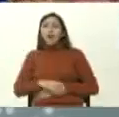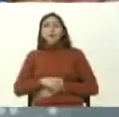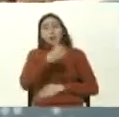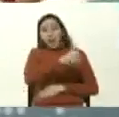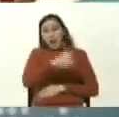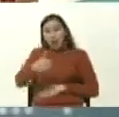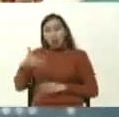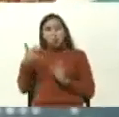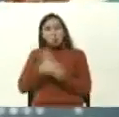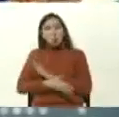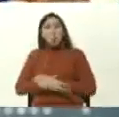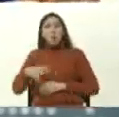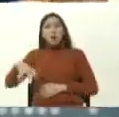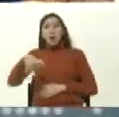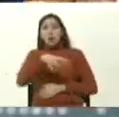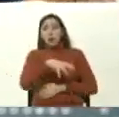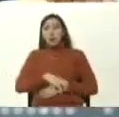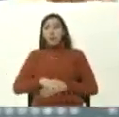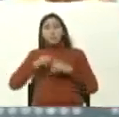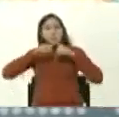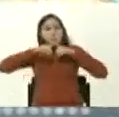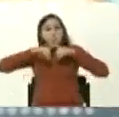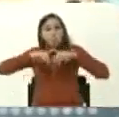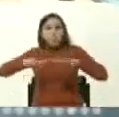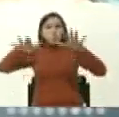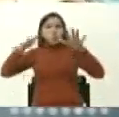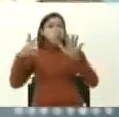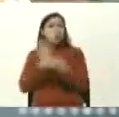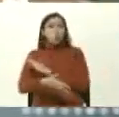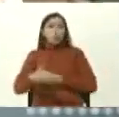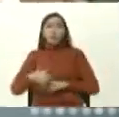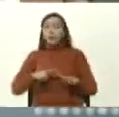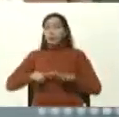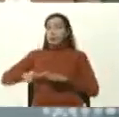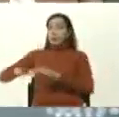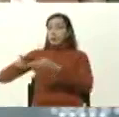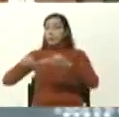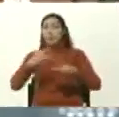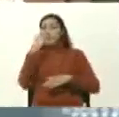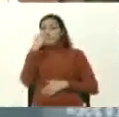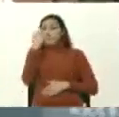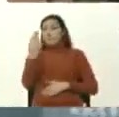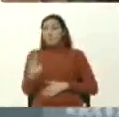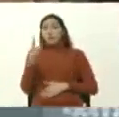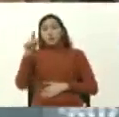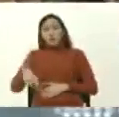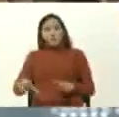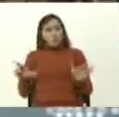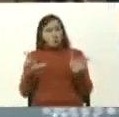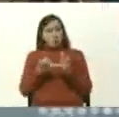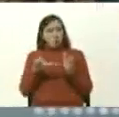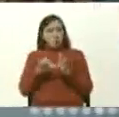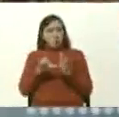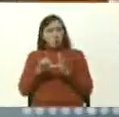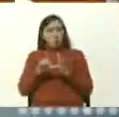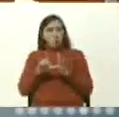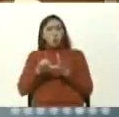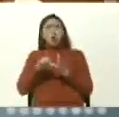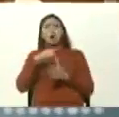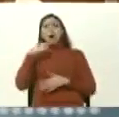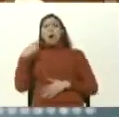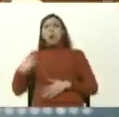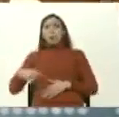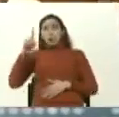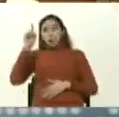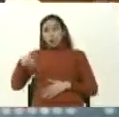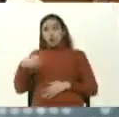64 ASIS de nuestro estado están desplegados en su territorio, visitando no solamente los liceos para la vacunación del Sputnik, sino también las